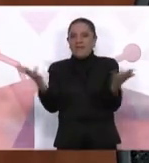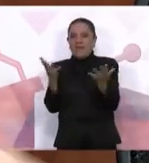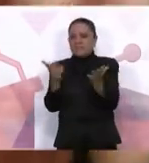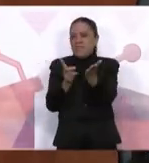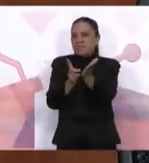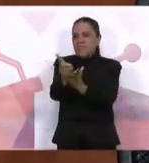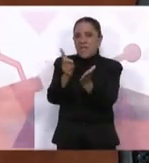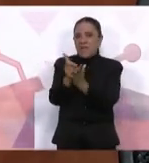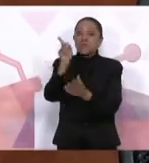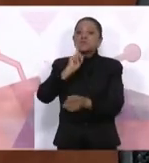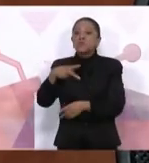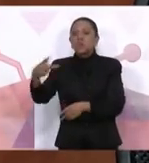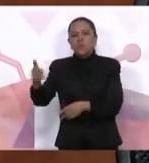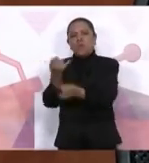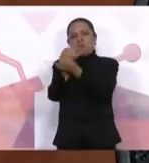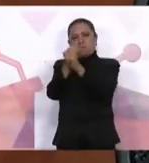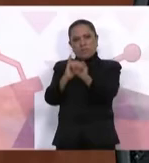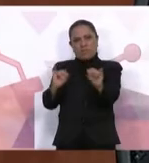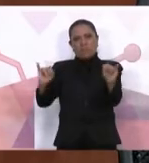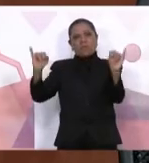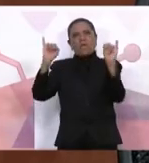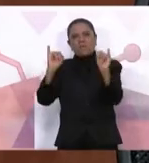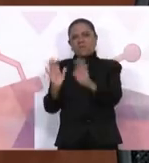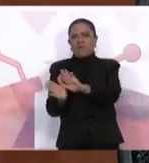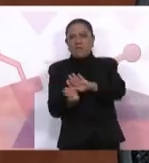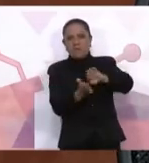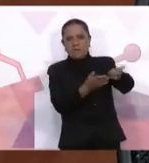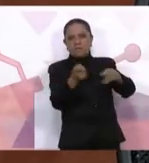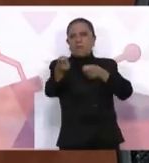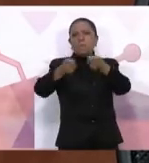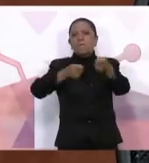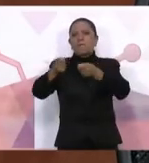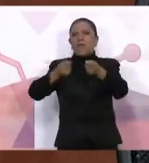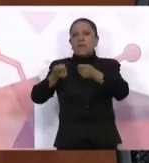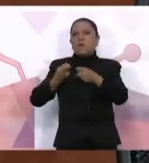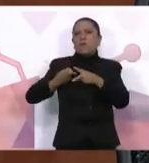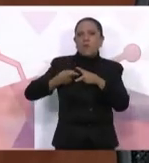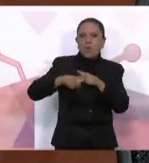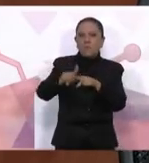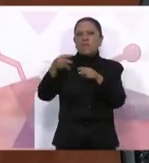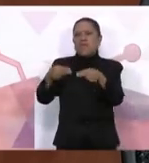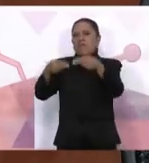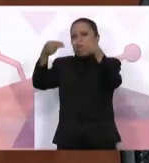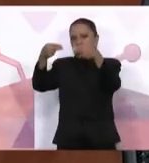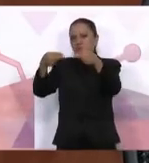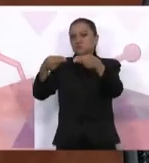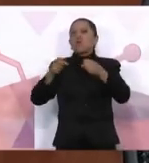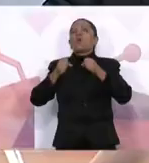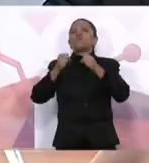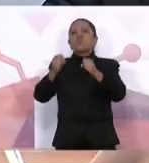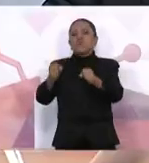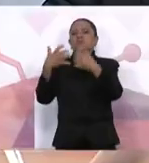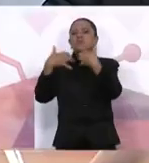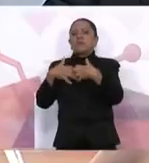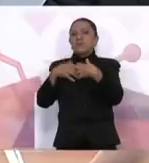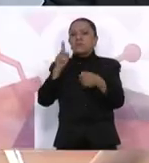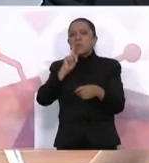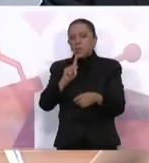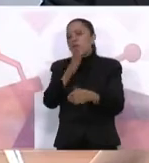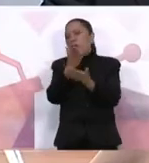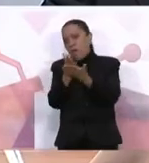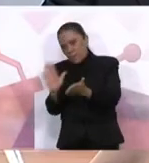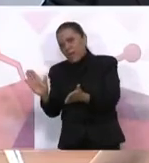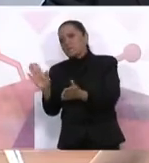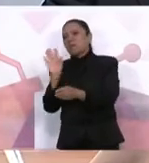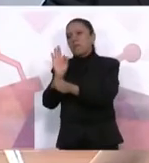independencia de él el manejo del emprendurismo y el fortalecimiento a la empresa de la mujer gracias candidata na de laracha